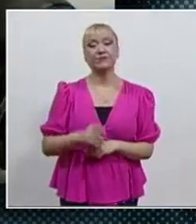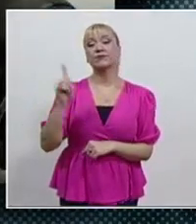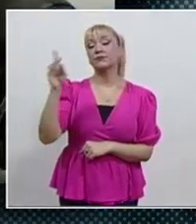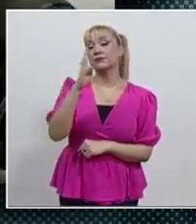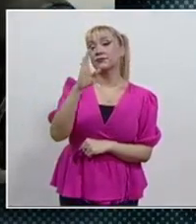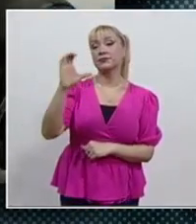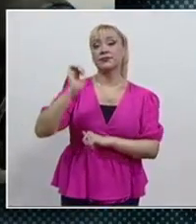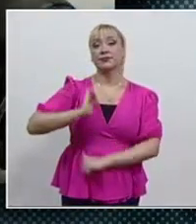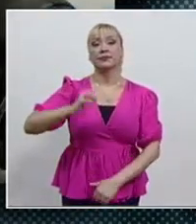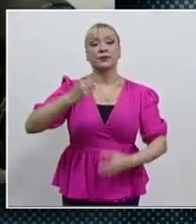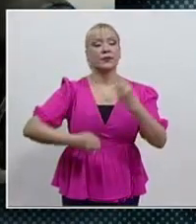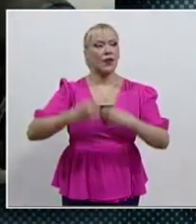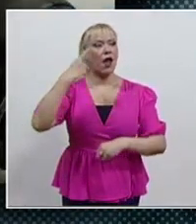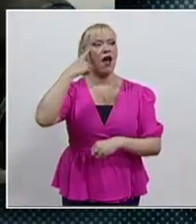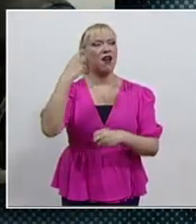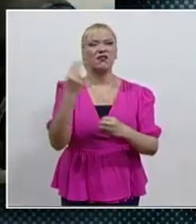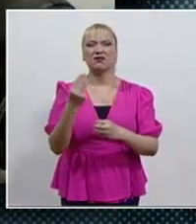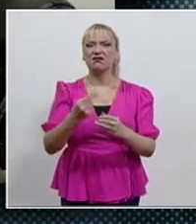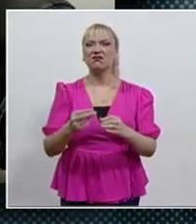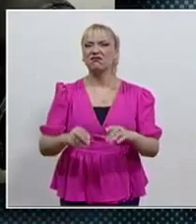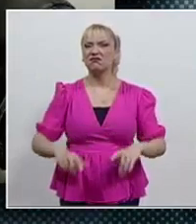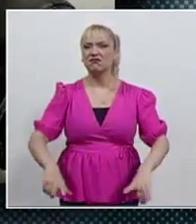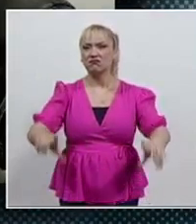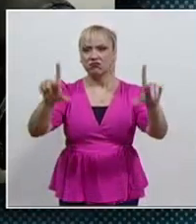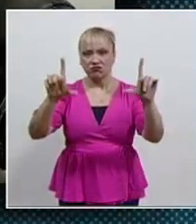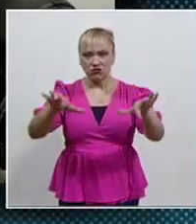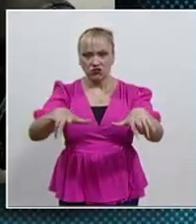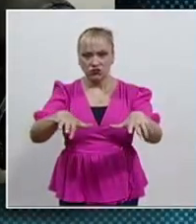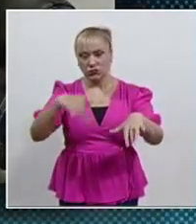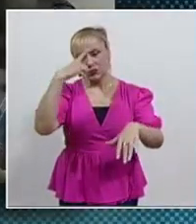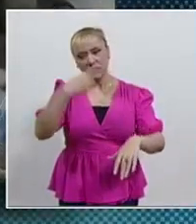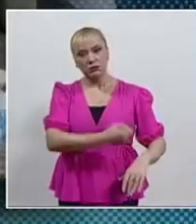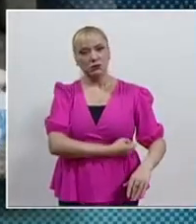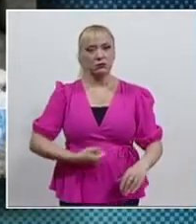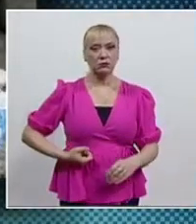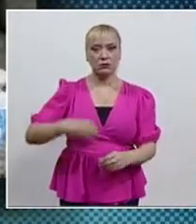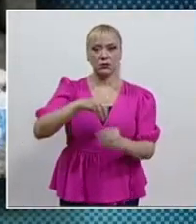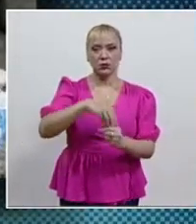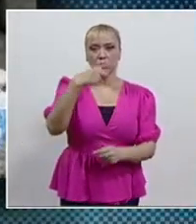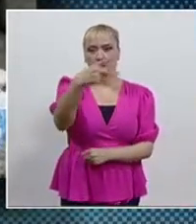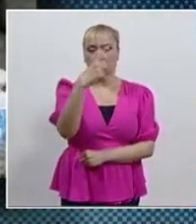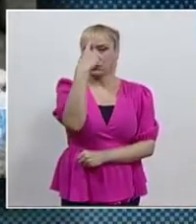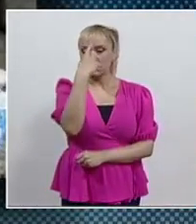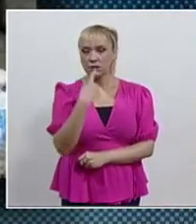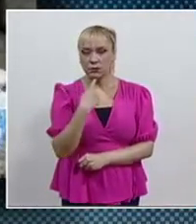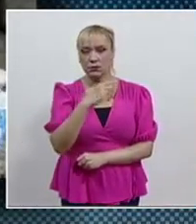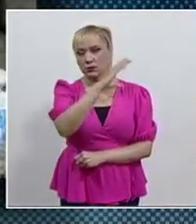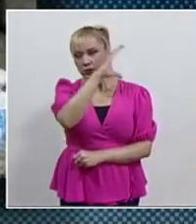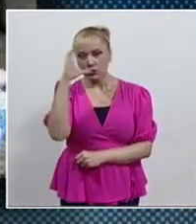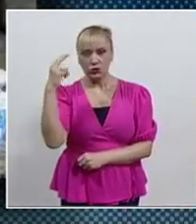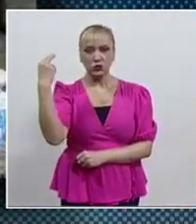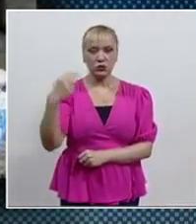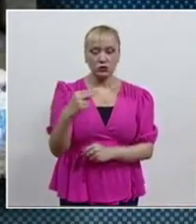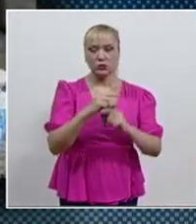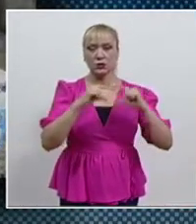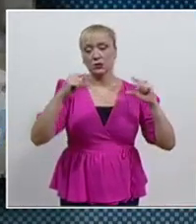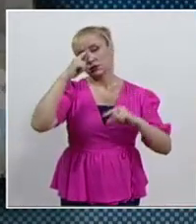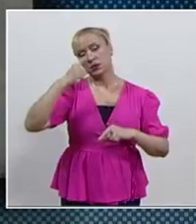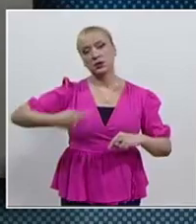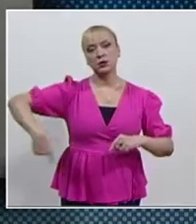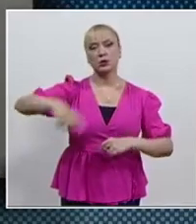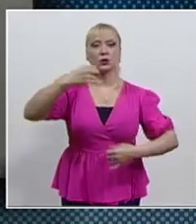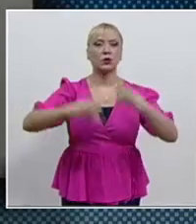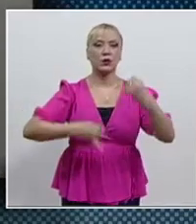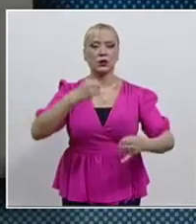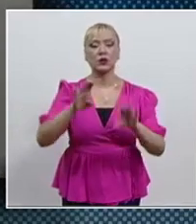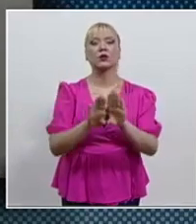el desarrollo de un software de protección de datos confidenciales y reservados en las resoluciones de los órganos impartidores de justicia, con